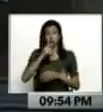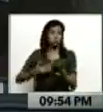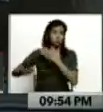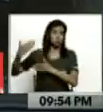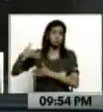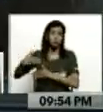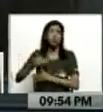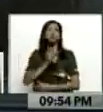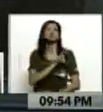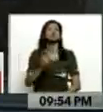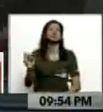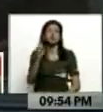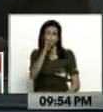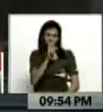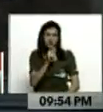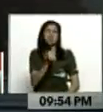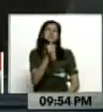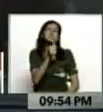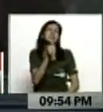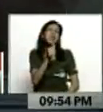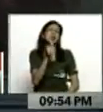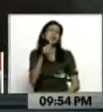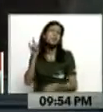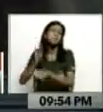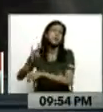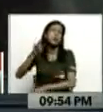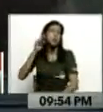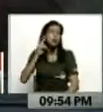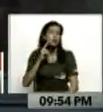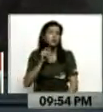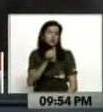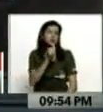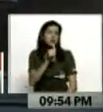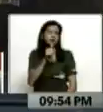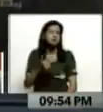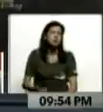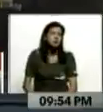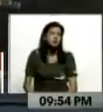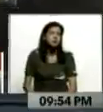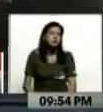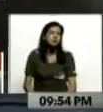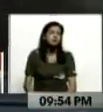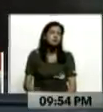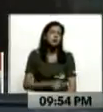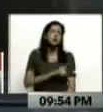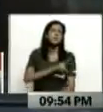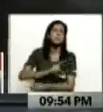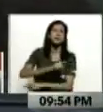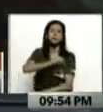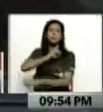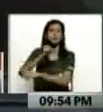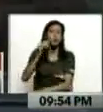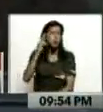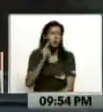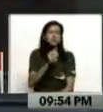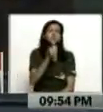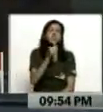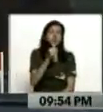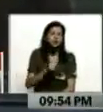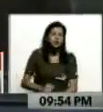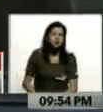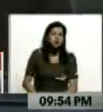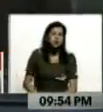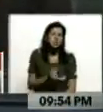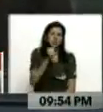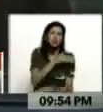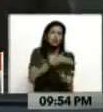años bueno hace 200 Quiénes vendieron a bolívar Quiénes lo mandaron a